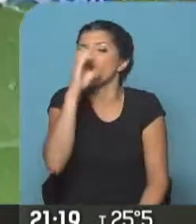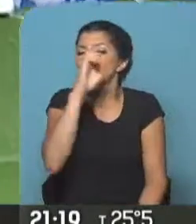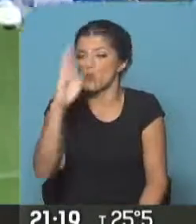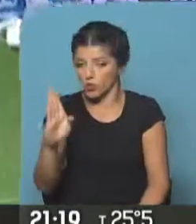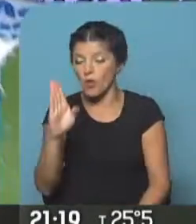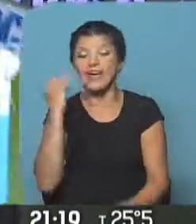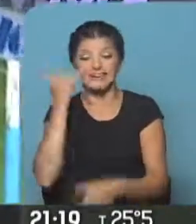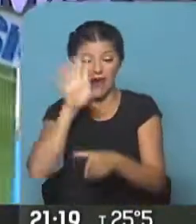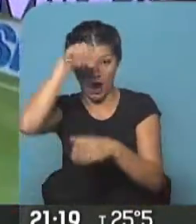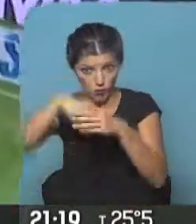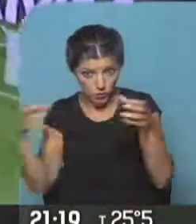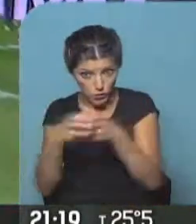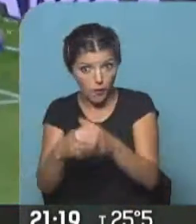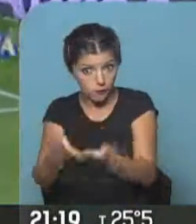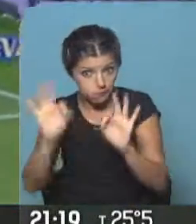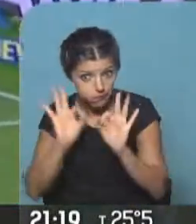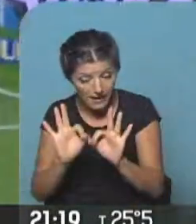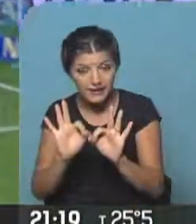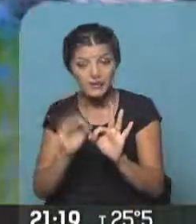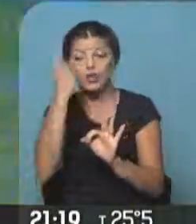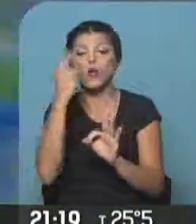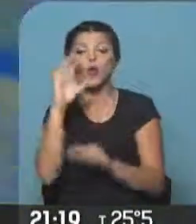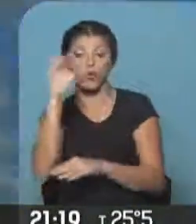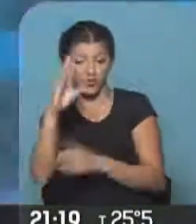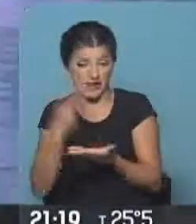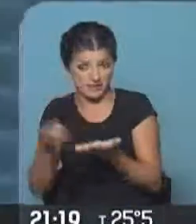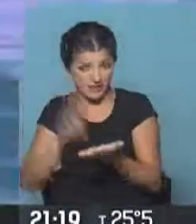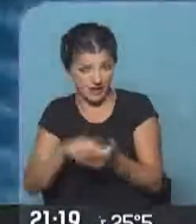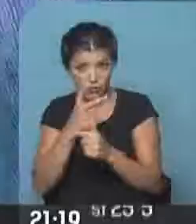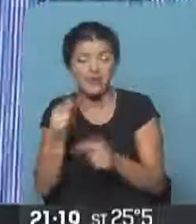en fase de grupos que no tiene un equipo brasileño,